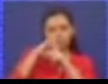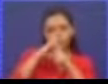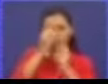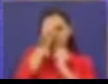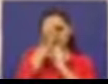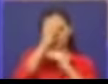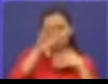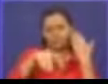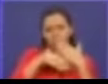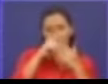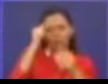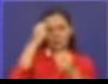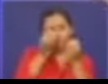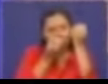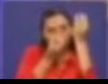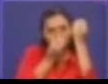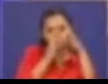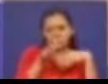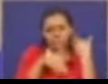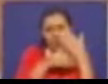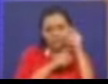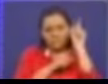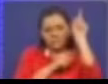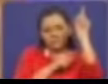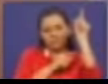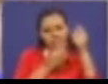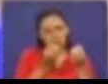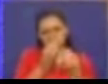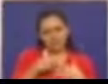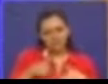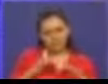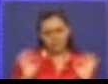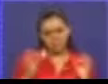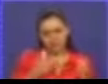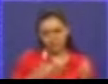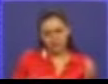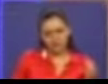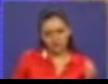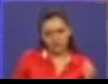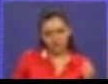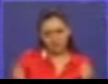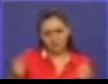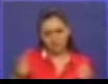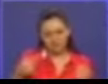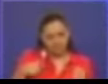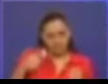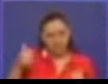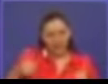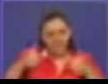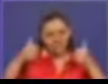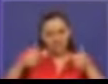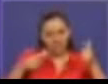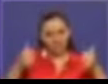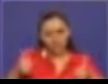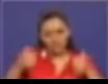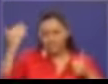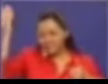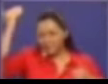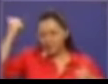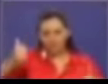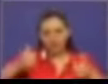extranjeros. Candidato de ahí, de los socialcristianos, y candidato perdedor. Prohibido olvidar. Y en la